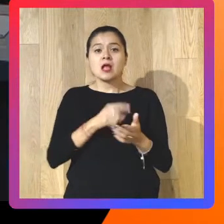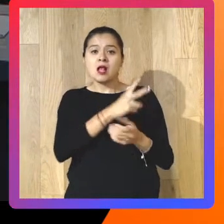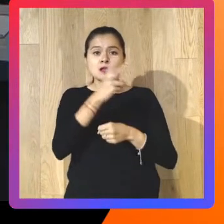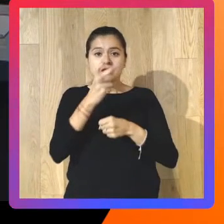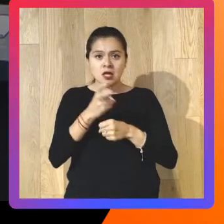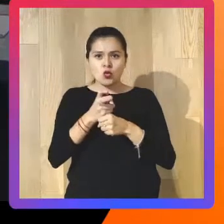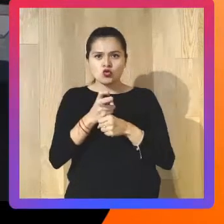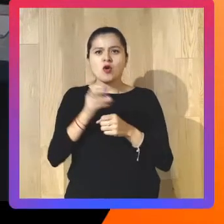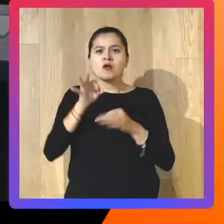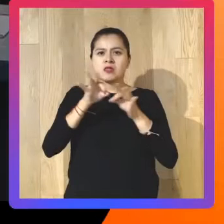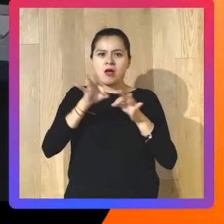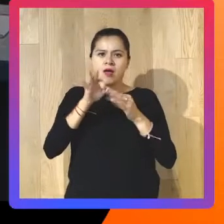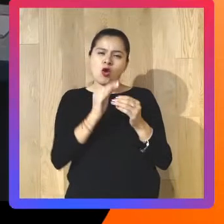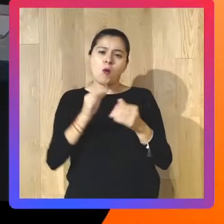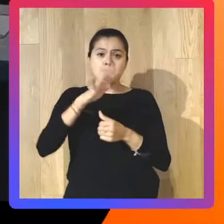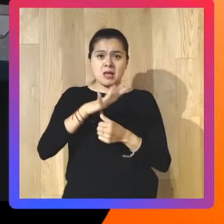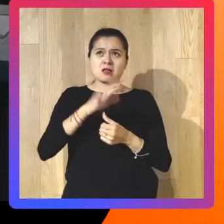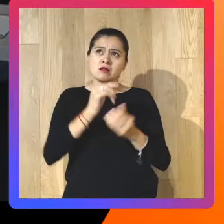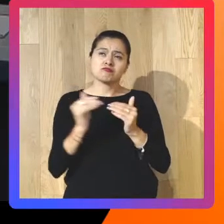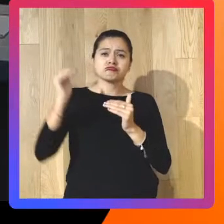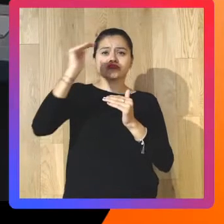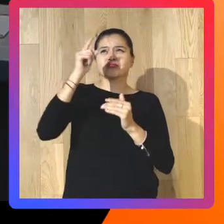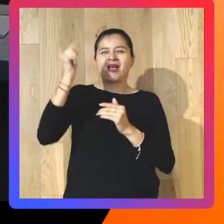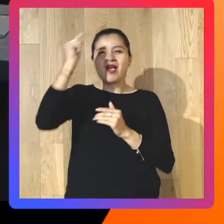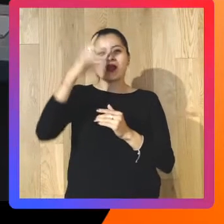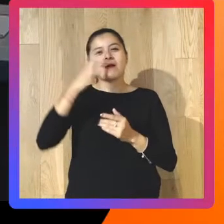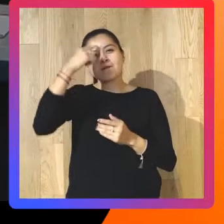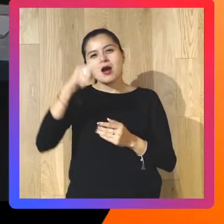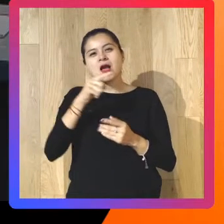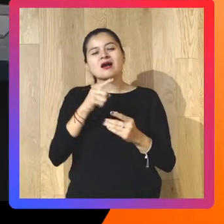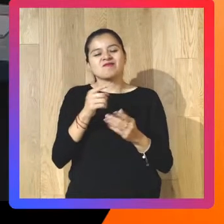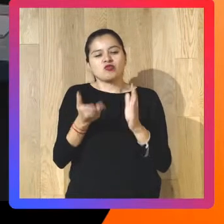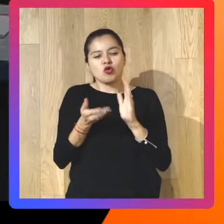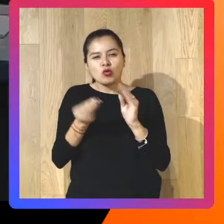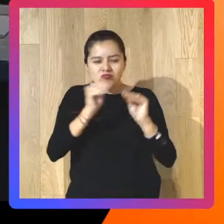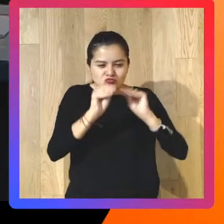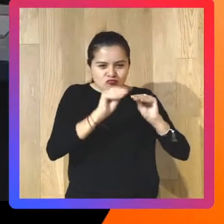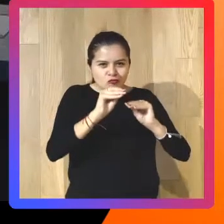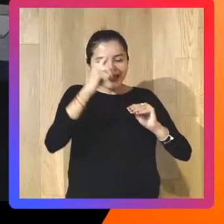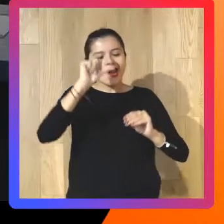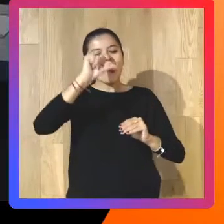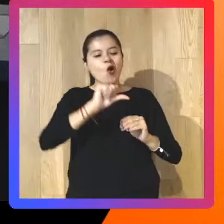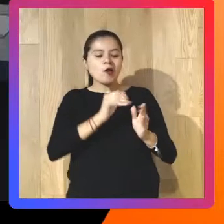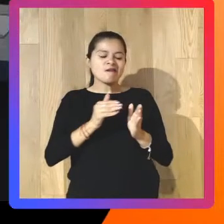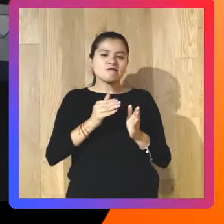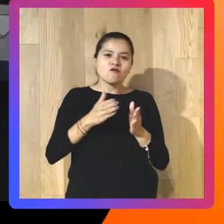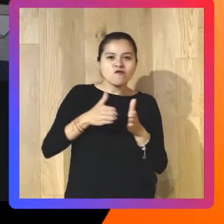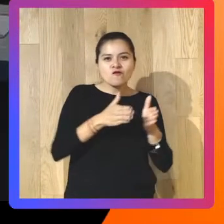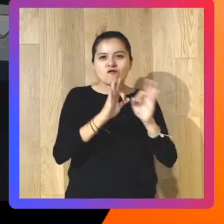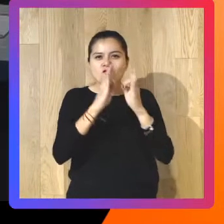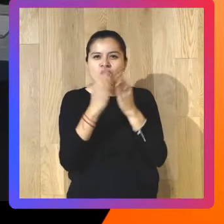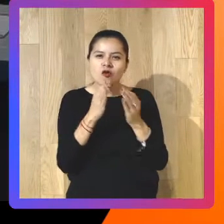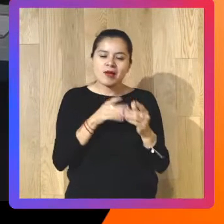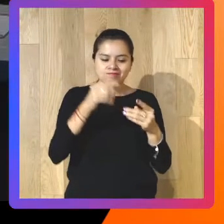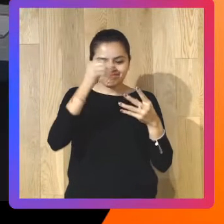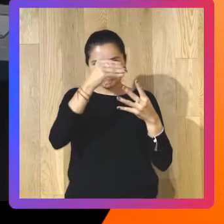de trabajo en donde se va a construir y se va a marcar la ruta precisamente de lo que hoy nos importa, nos mueve y nos tiene